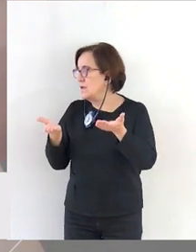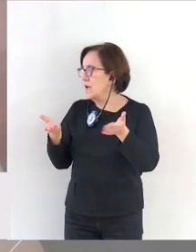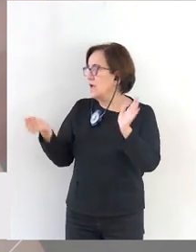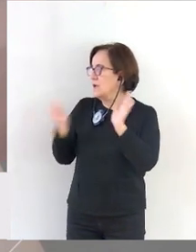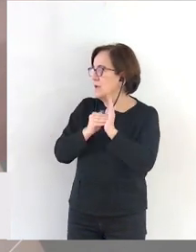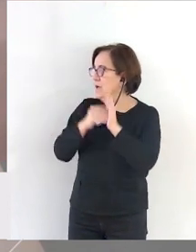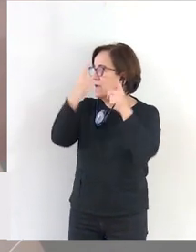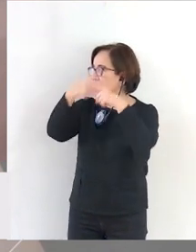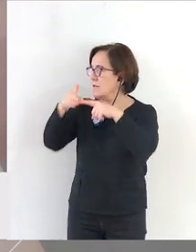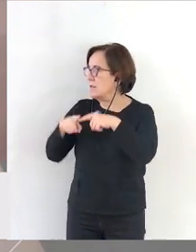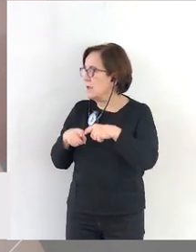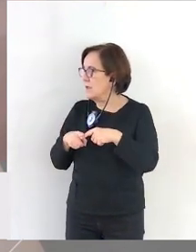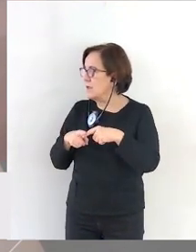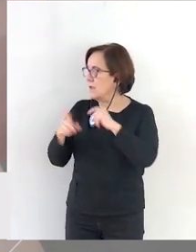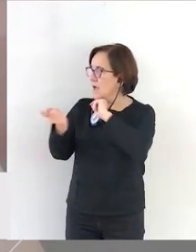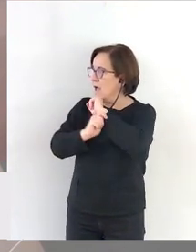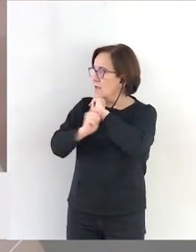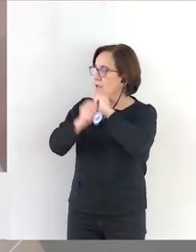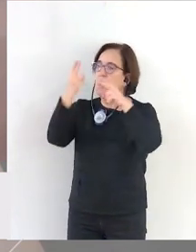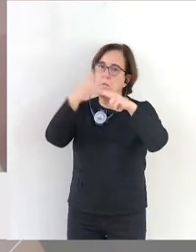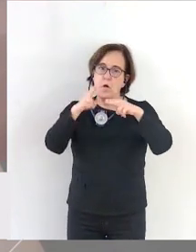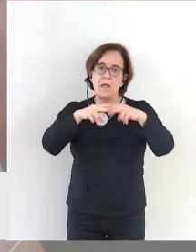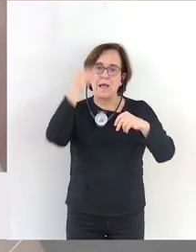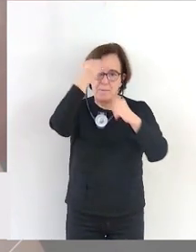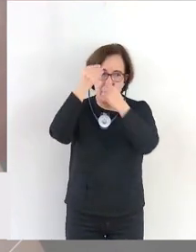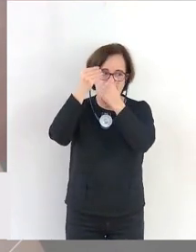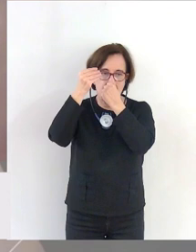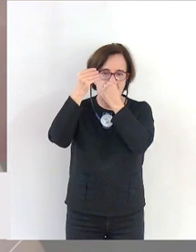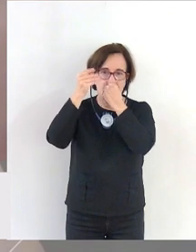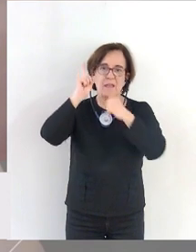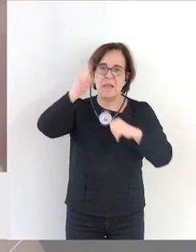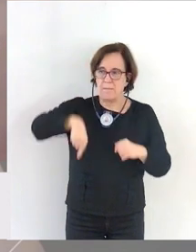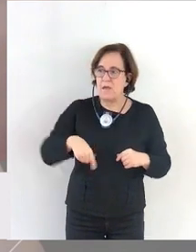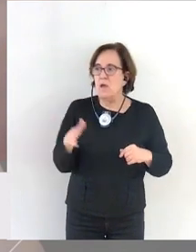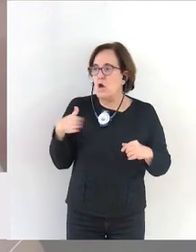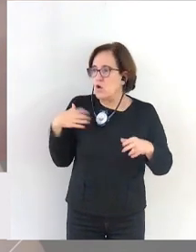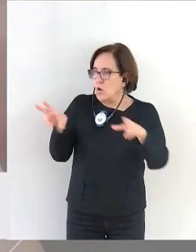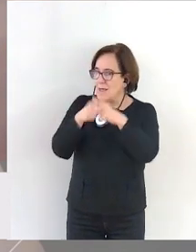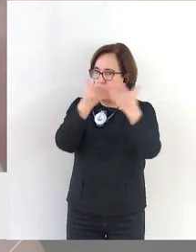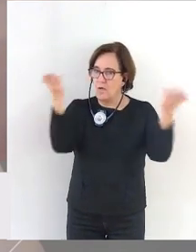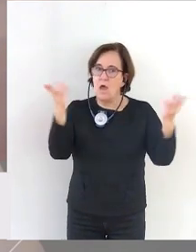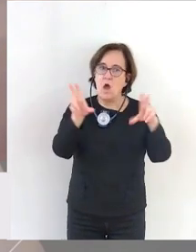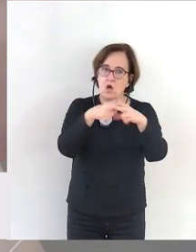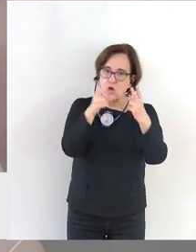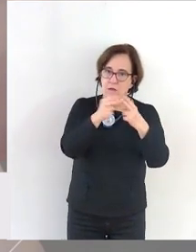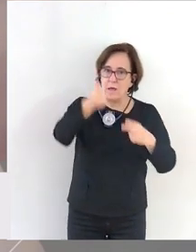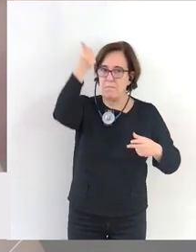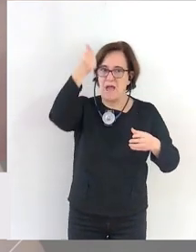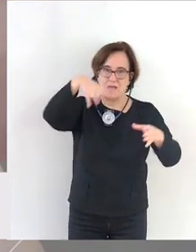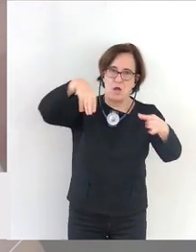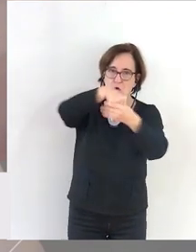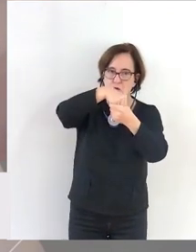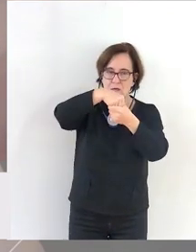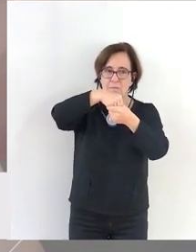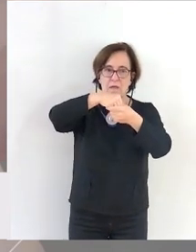distintas estrategias políticas creo que también nuesta sociedad que es una sociedad mucho más inclusiva que